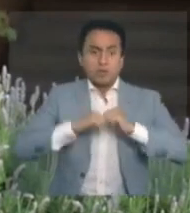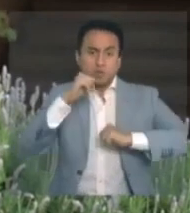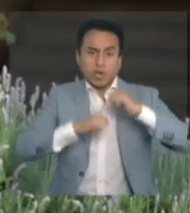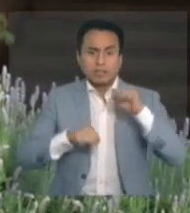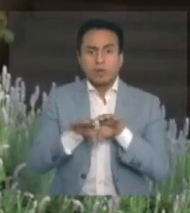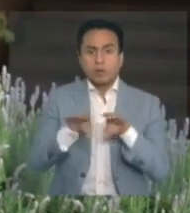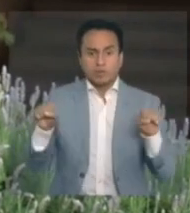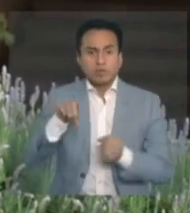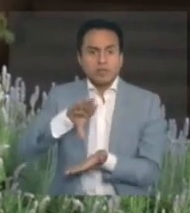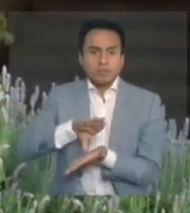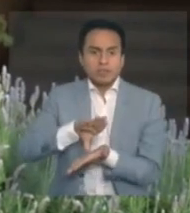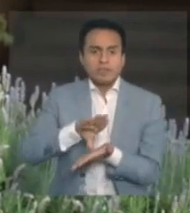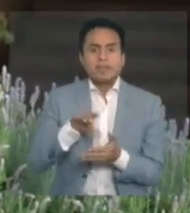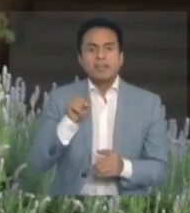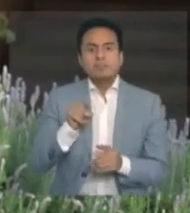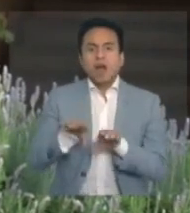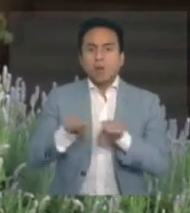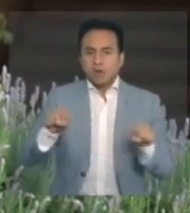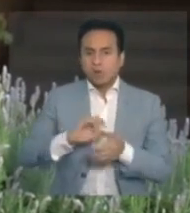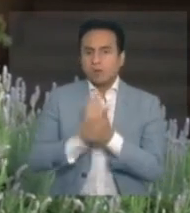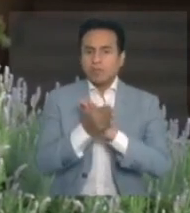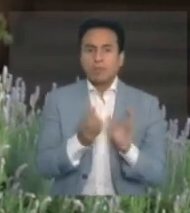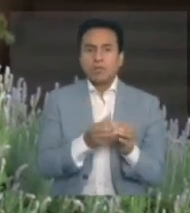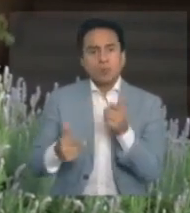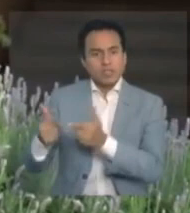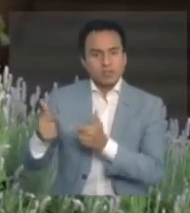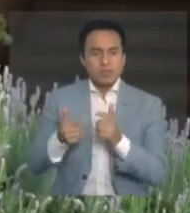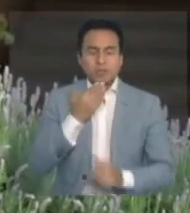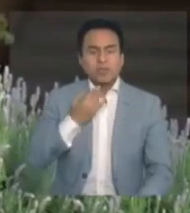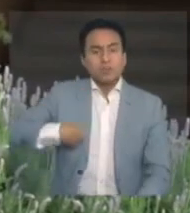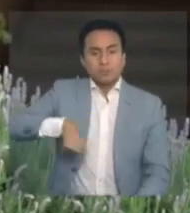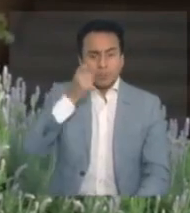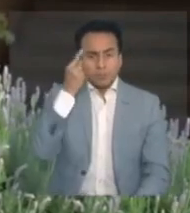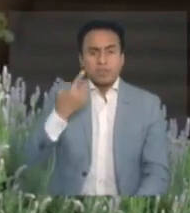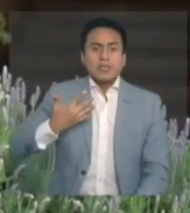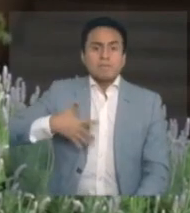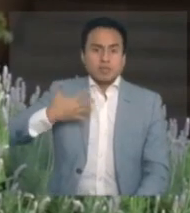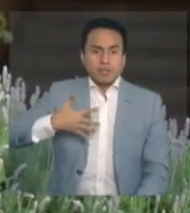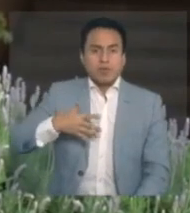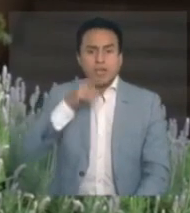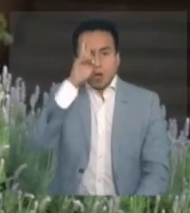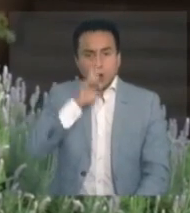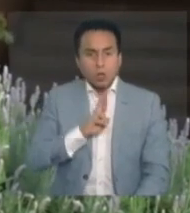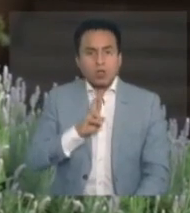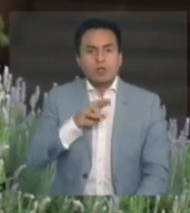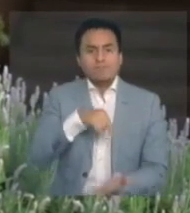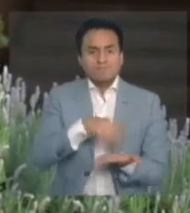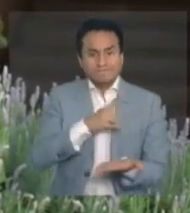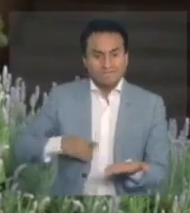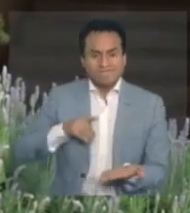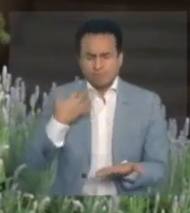hemos comprometido con el país. Y en eso hay acuerdo pleno con los partidos, y también entendemos la importancia del rol que juegan los parlamentarios